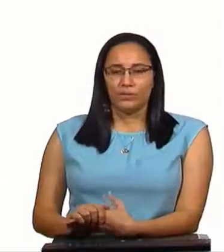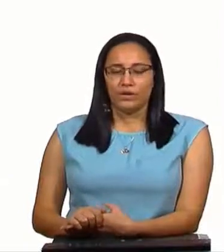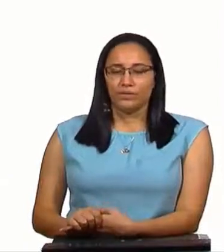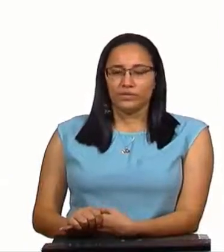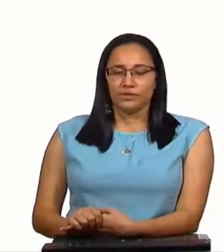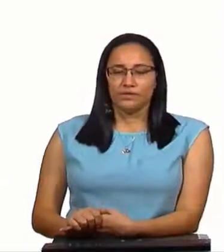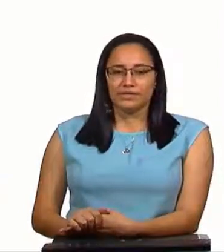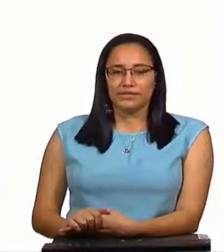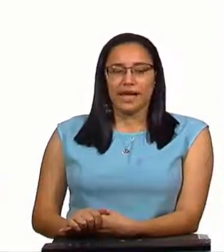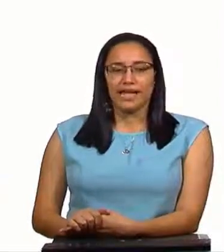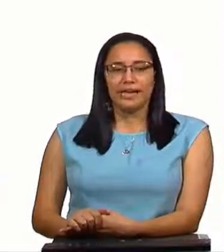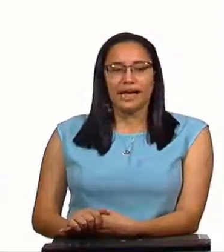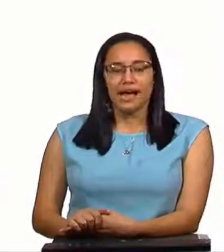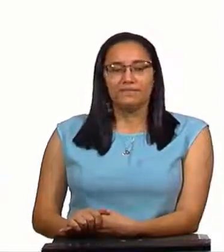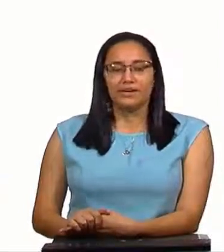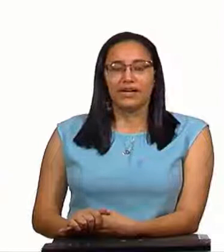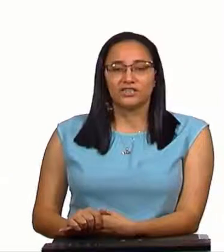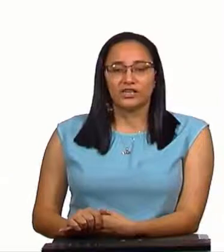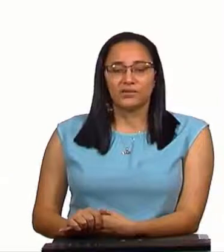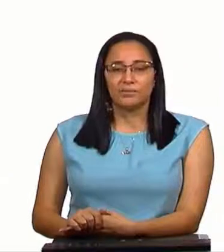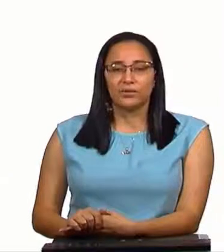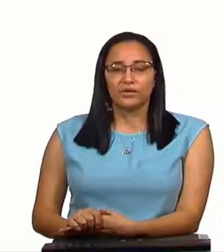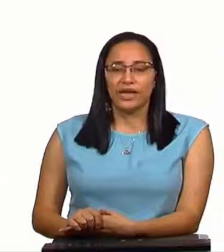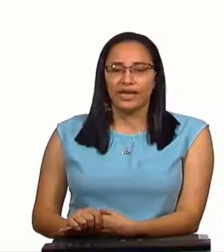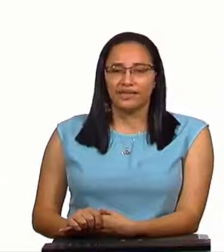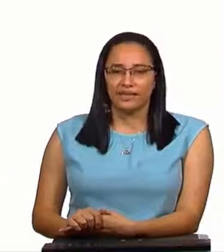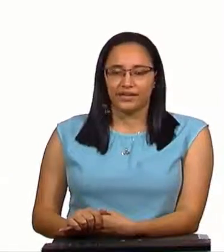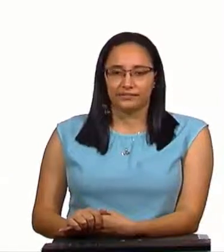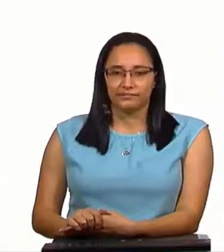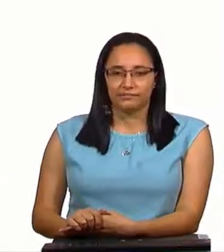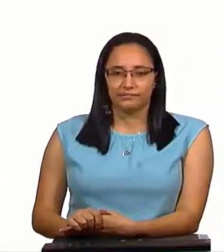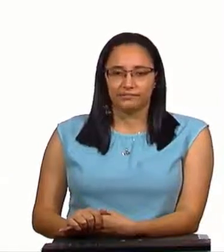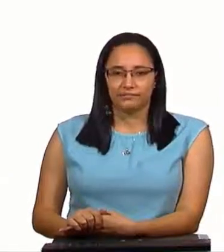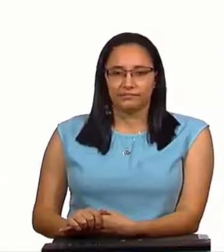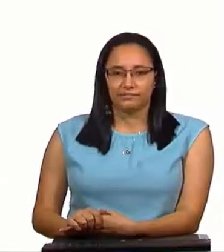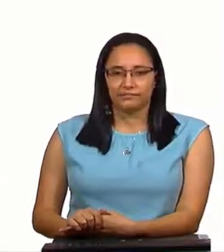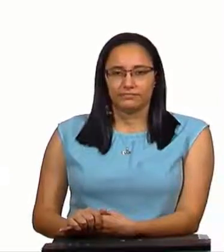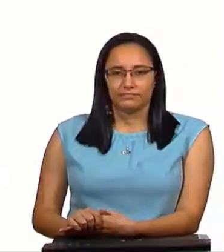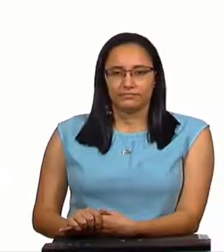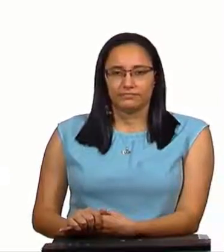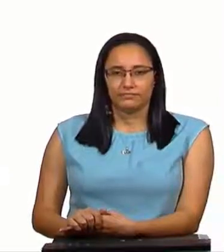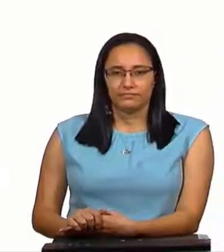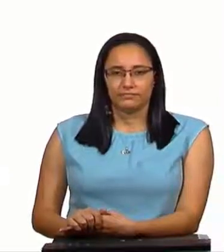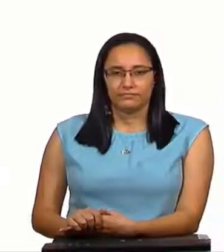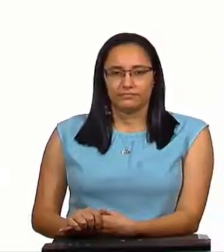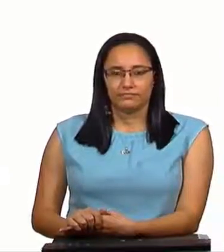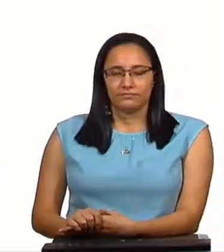Muy bien, una última vez. I have a terrible headache.